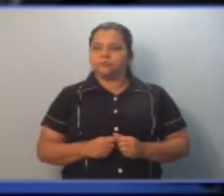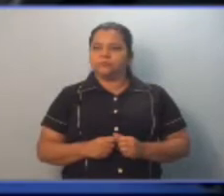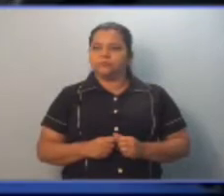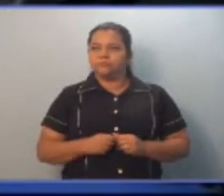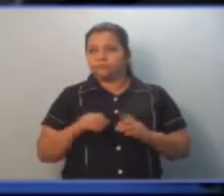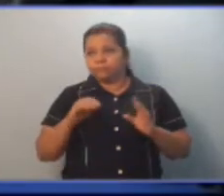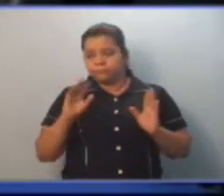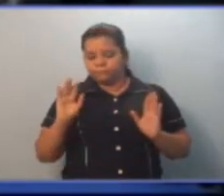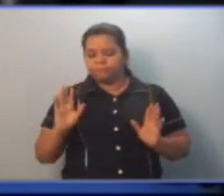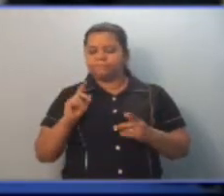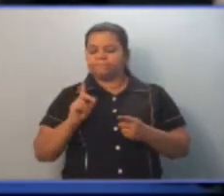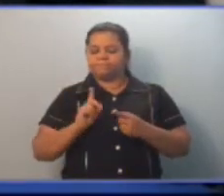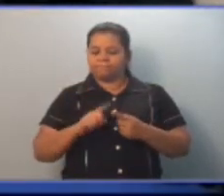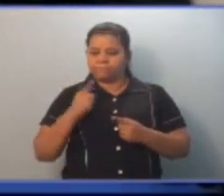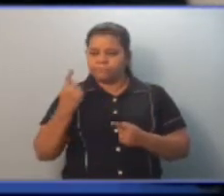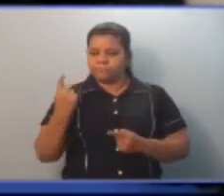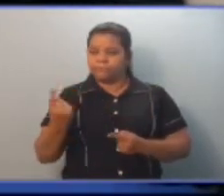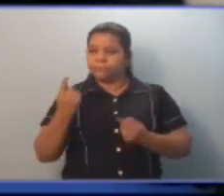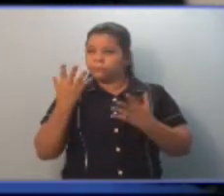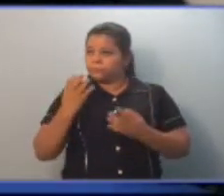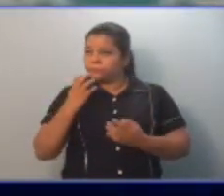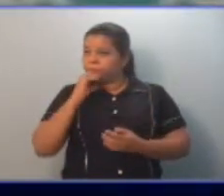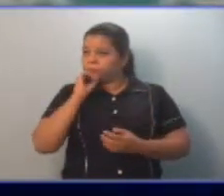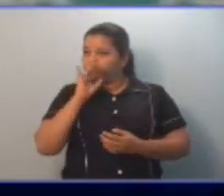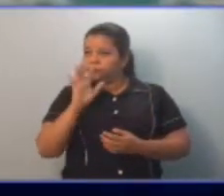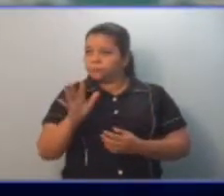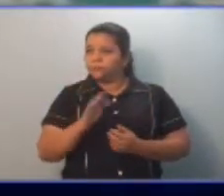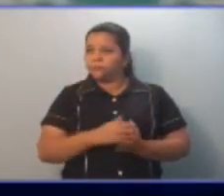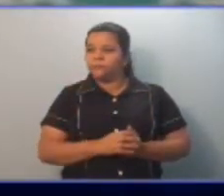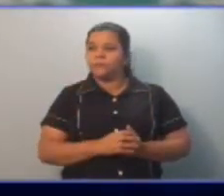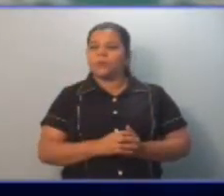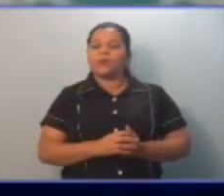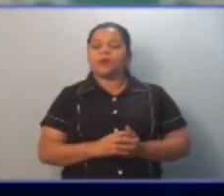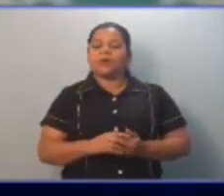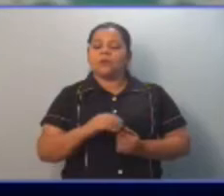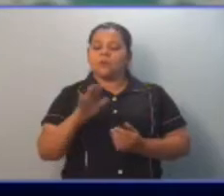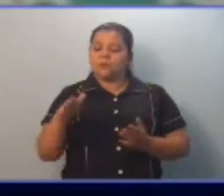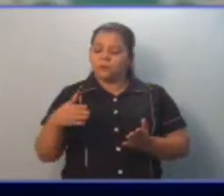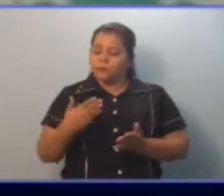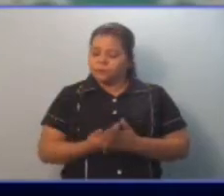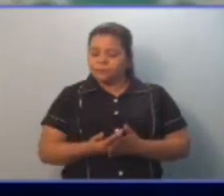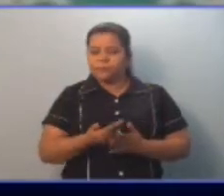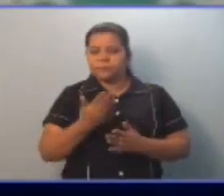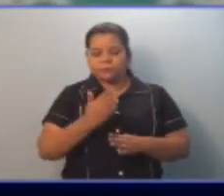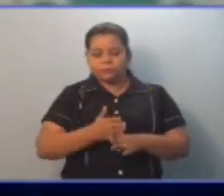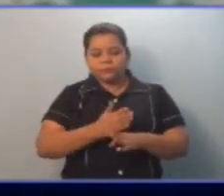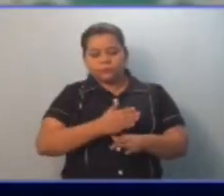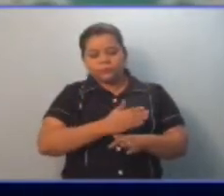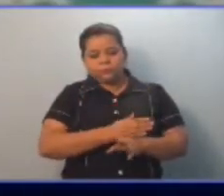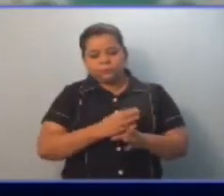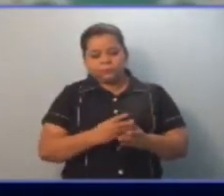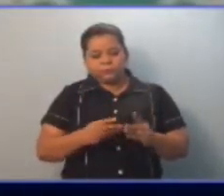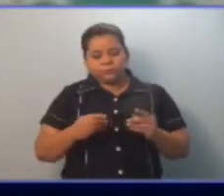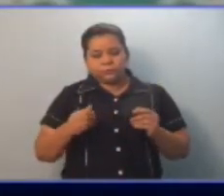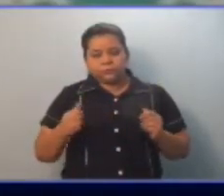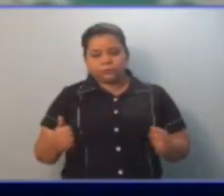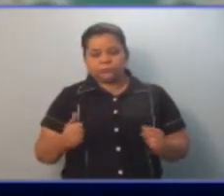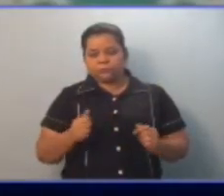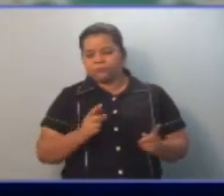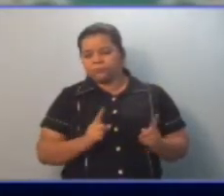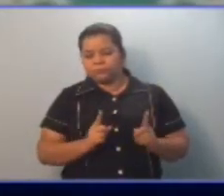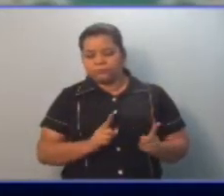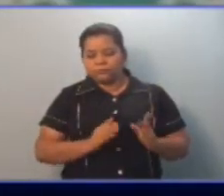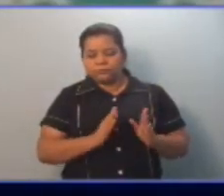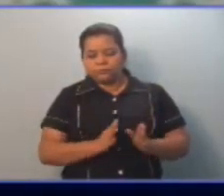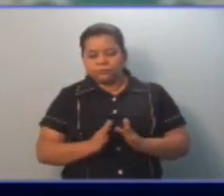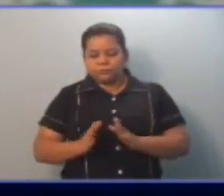Bueno, en principio decirle de que todos los casos se tienen que ir resolviendo de acuerdo al orden que van